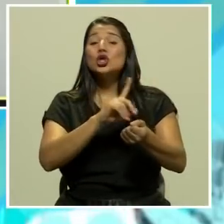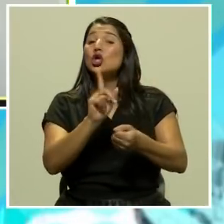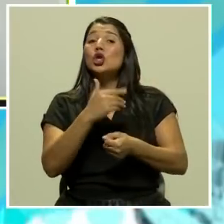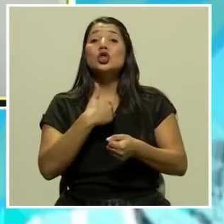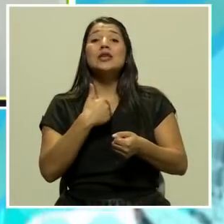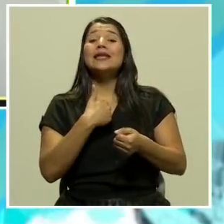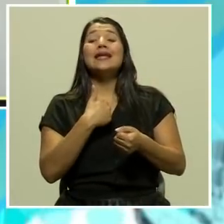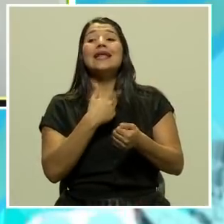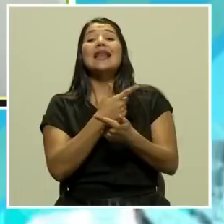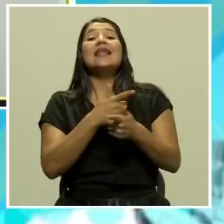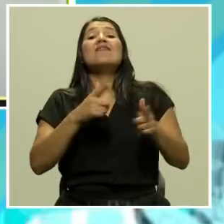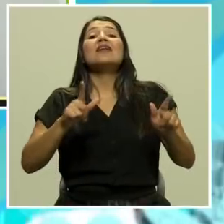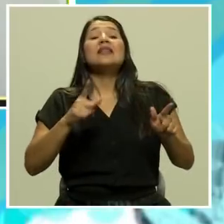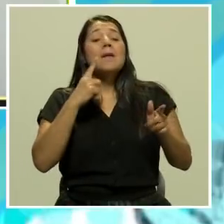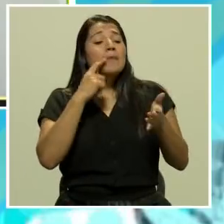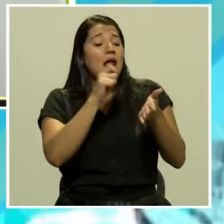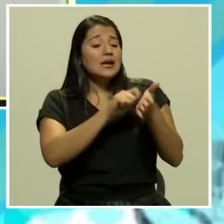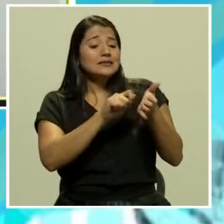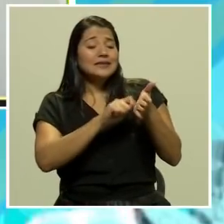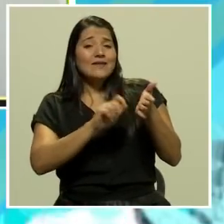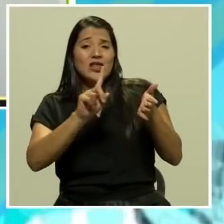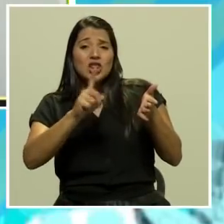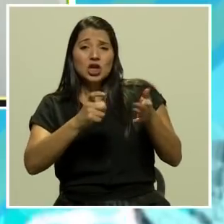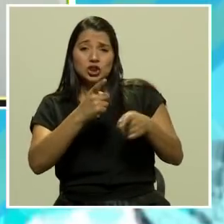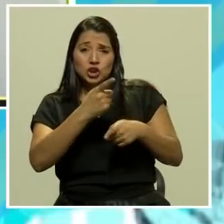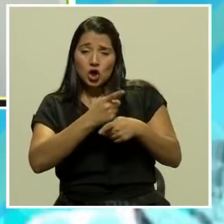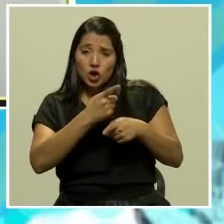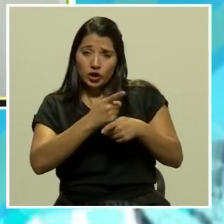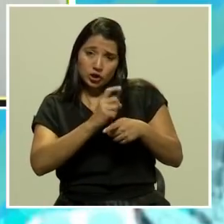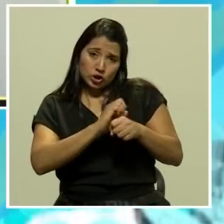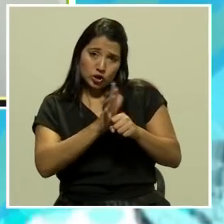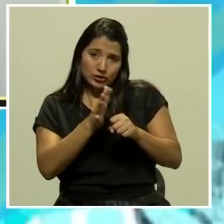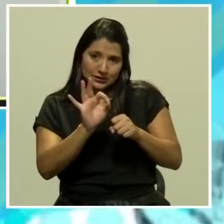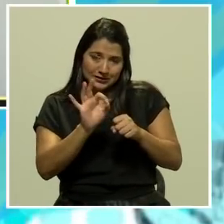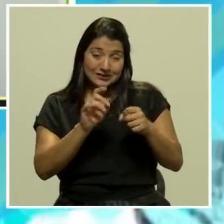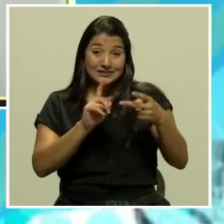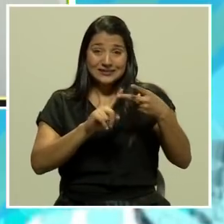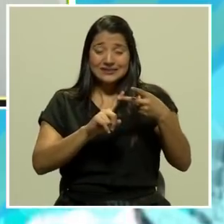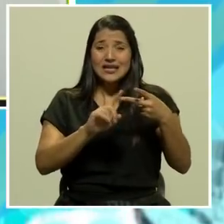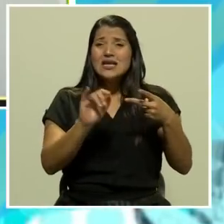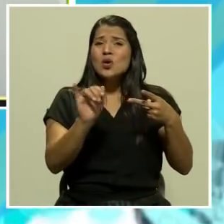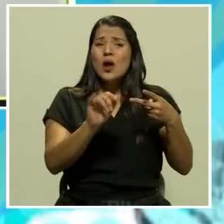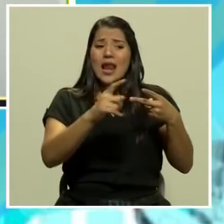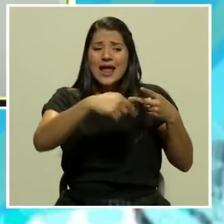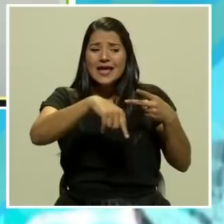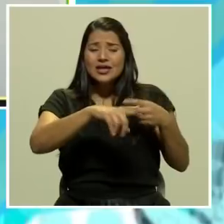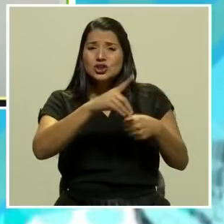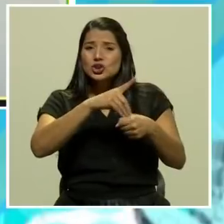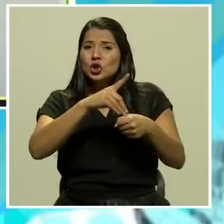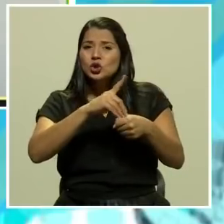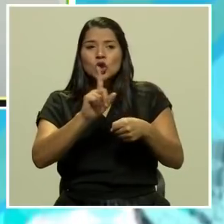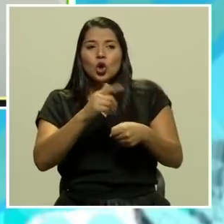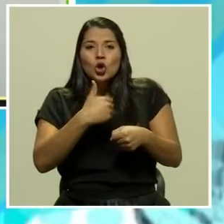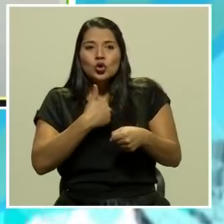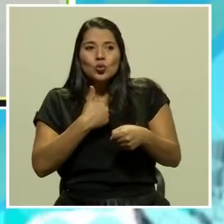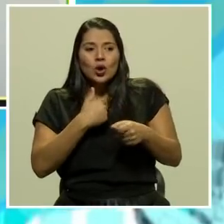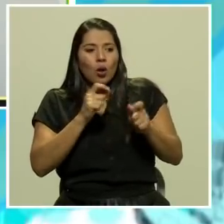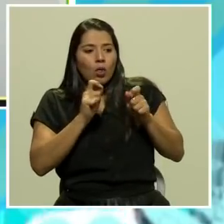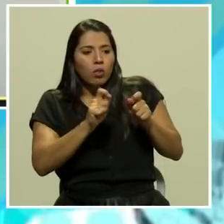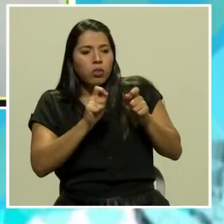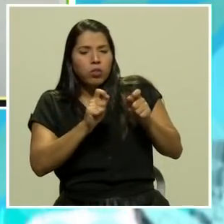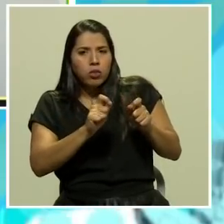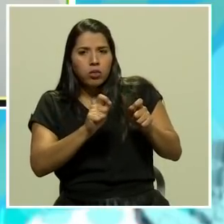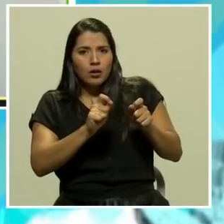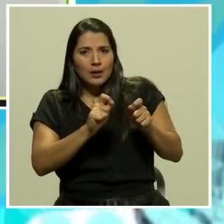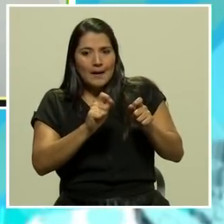diagnóstico de COVID-19. Dos, porque no hubo una preparación frente al COVID-19. No hubo